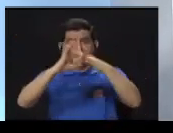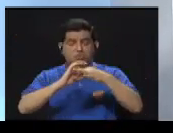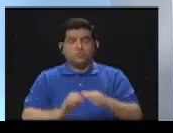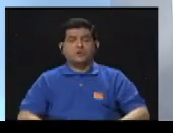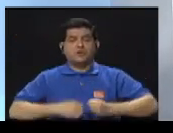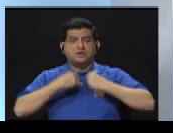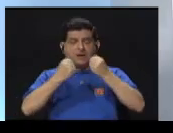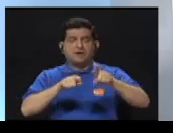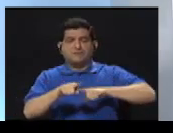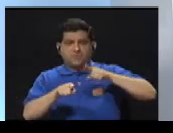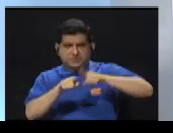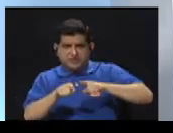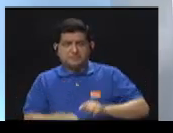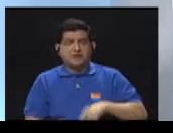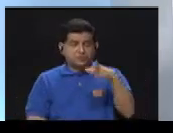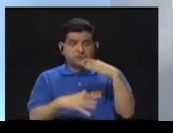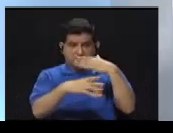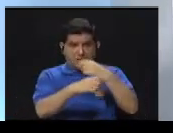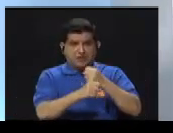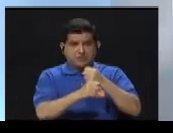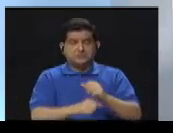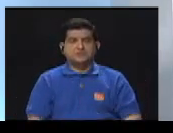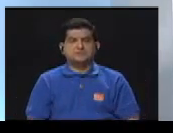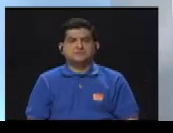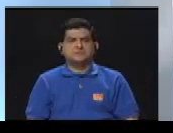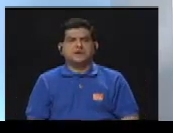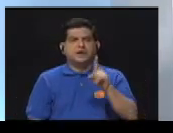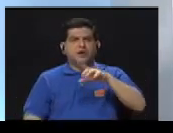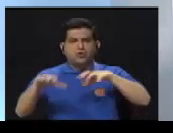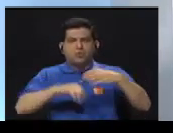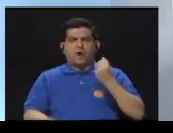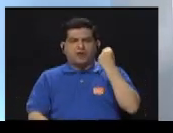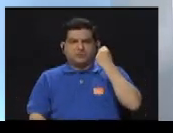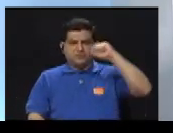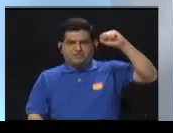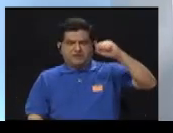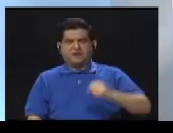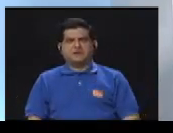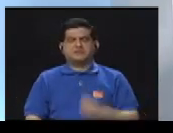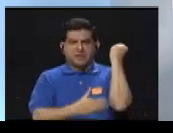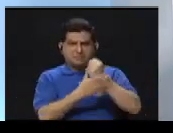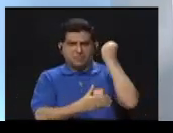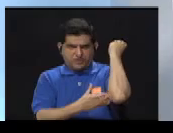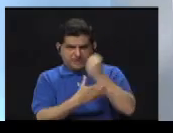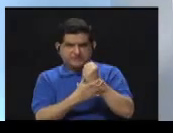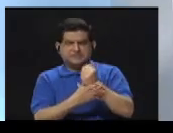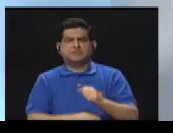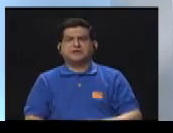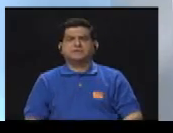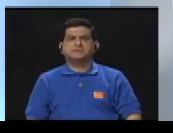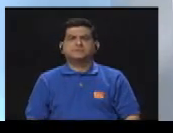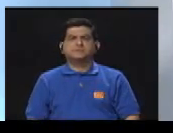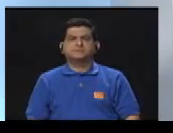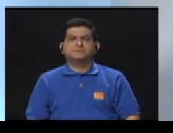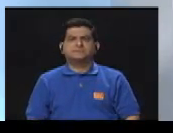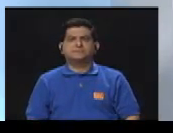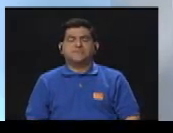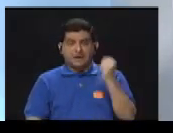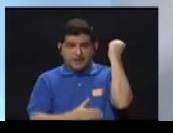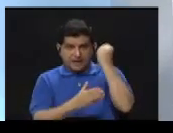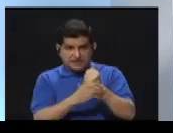unido por la fuerza de la hermandad, digamos. Ellos lo hicieron como un acto de venganza por un asesinato que...